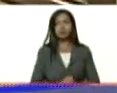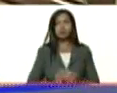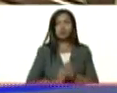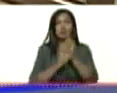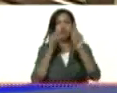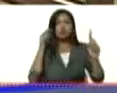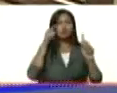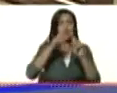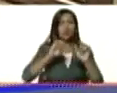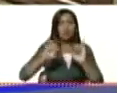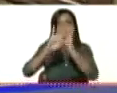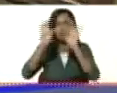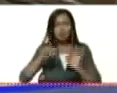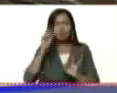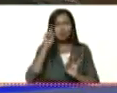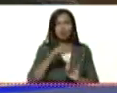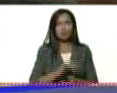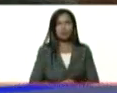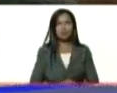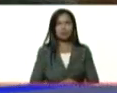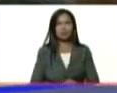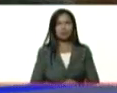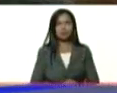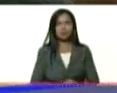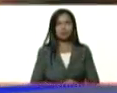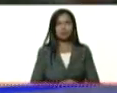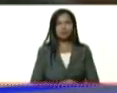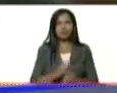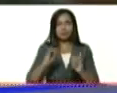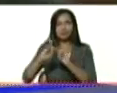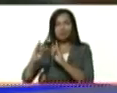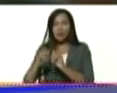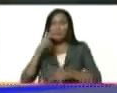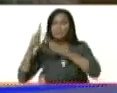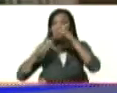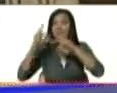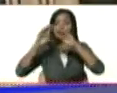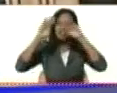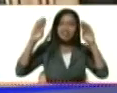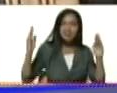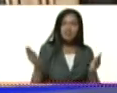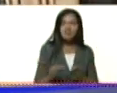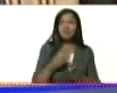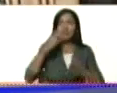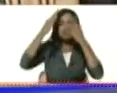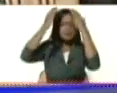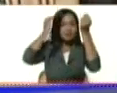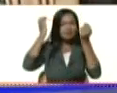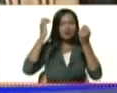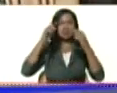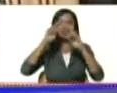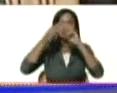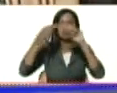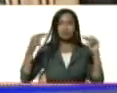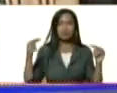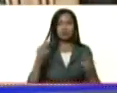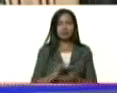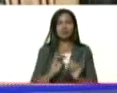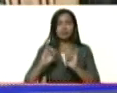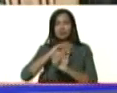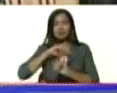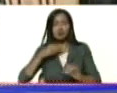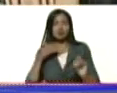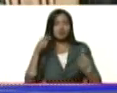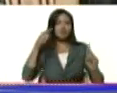la llevó a su más alta expresión cuando definió la nueva geopolítica mundial de la diplomacia bolivariana de paz. Ese es nuestro